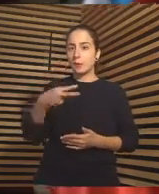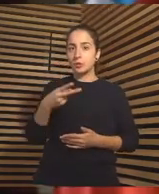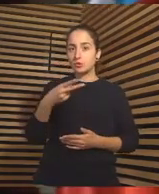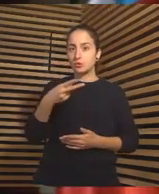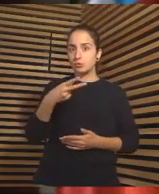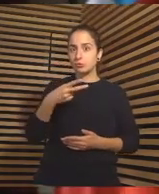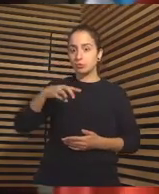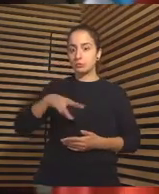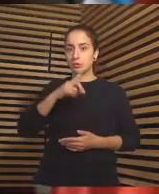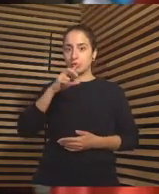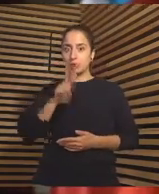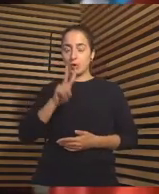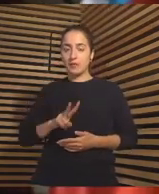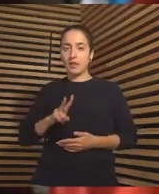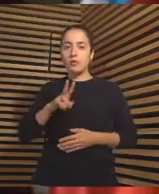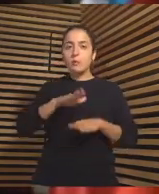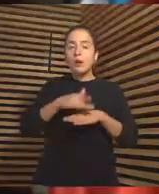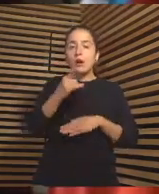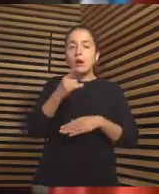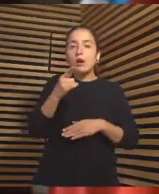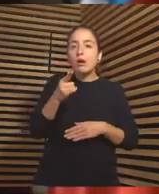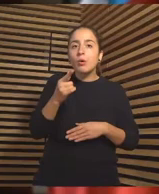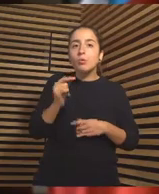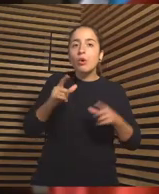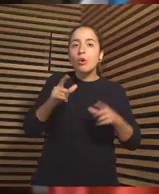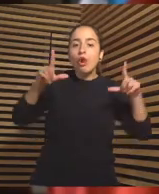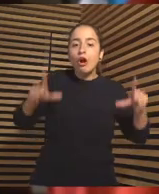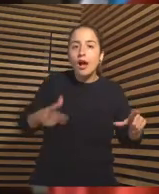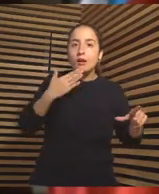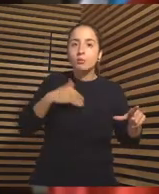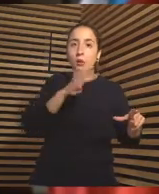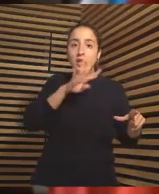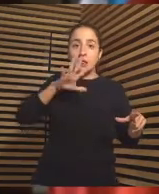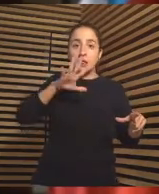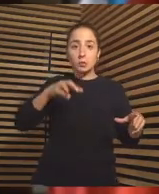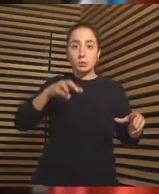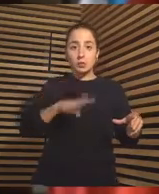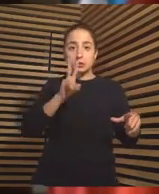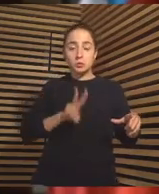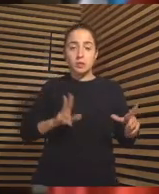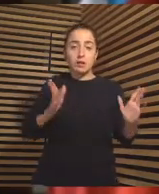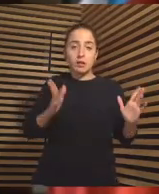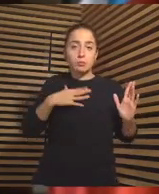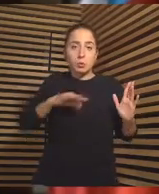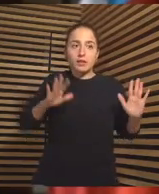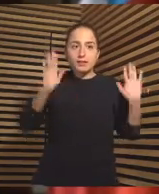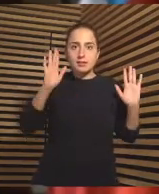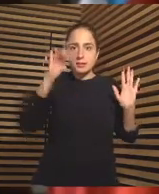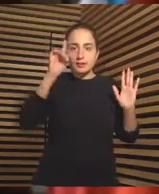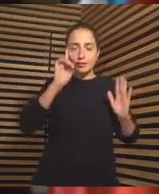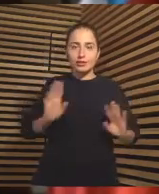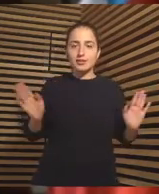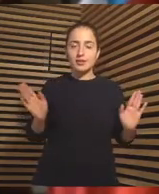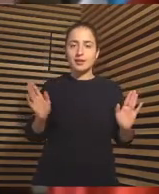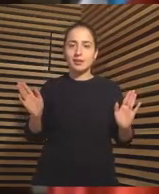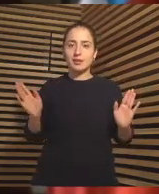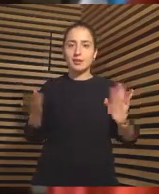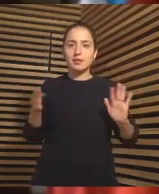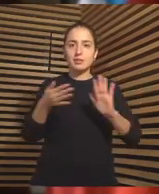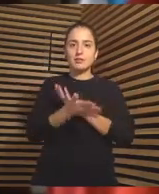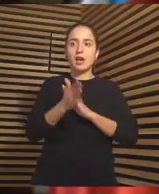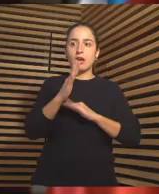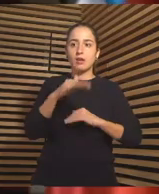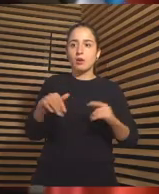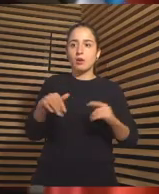para un local que a lo mejor tiene 45 metros cuadrados. Es decir, se habilita una